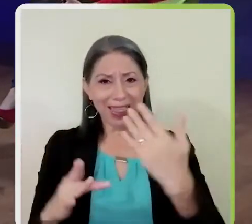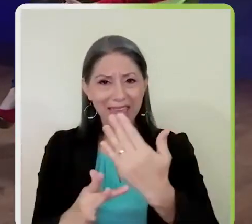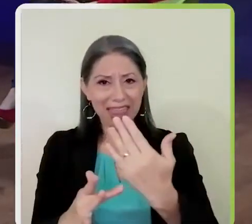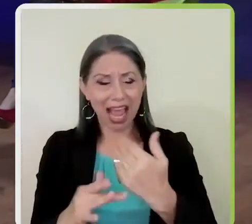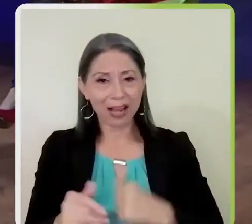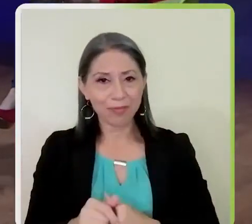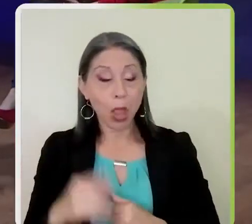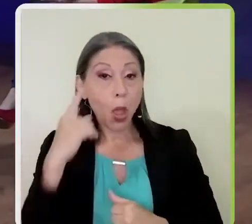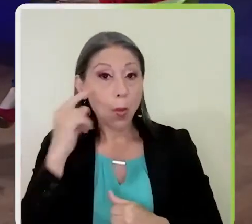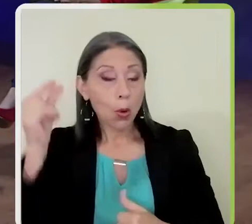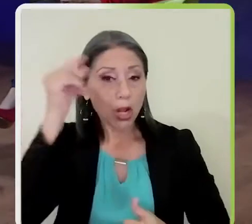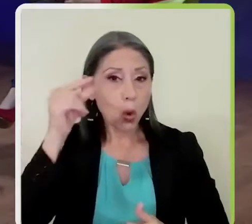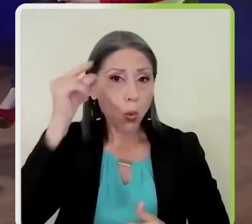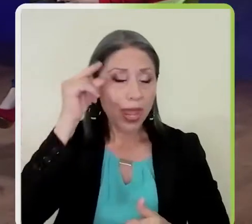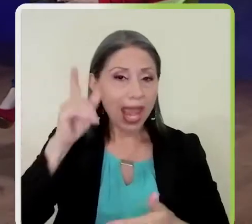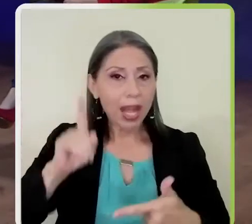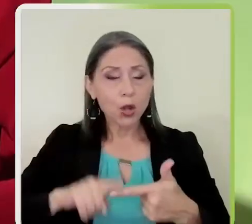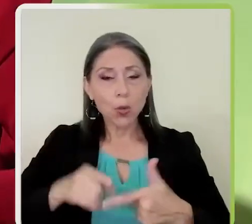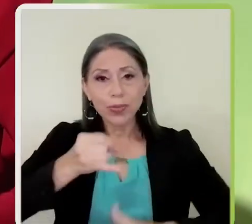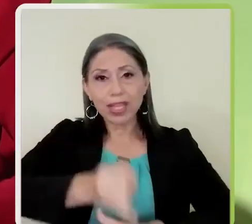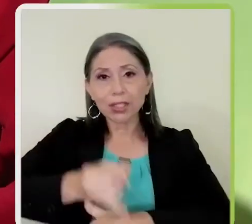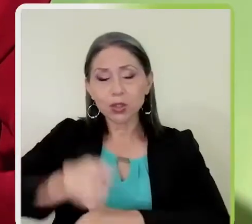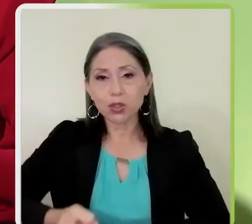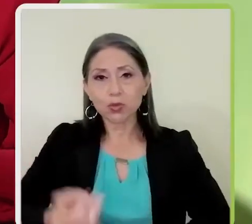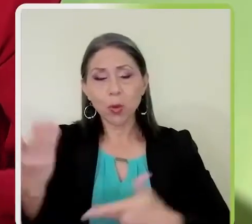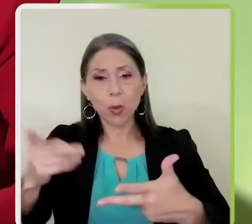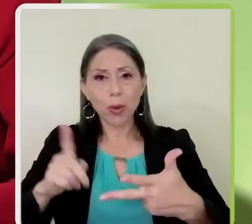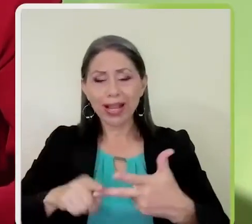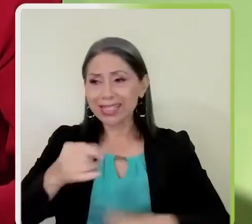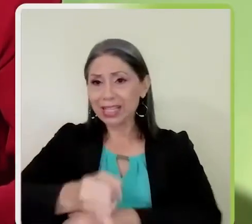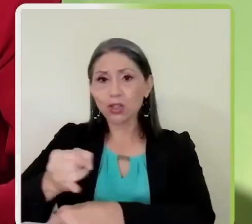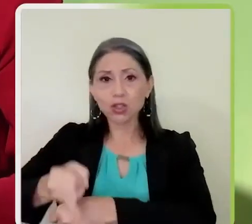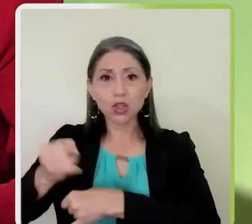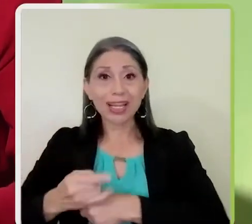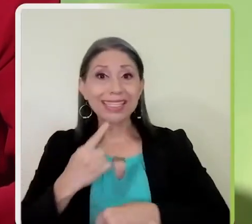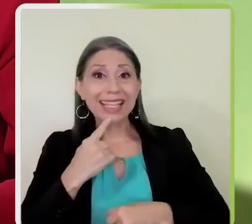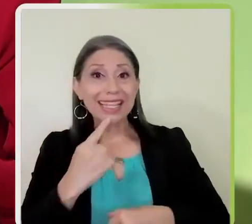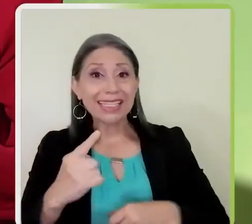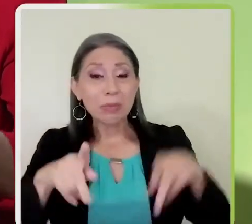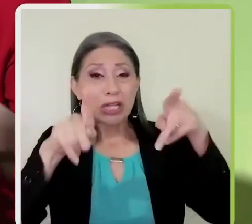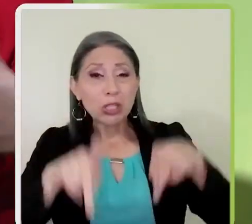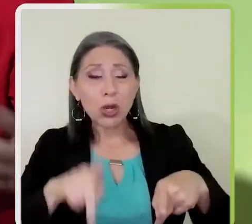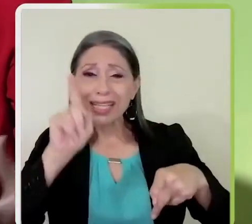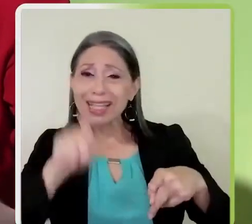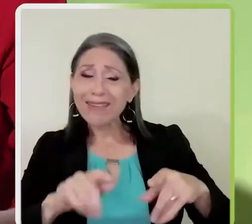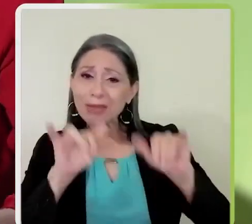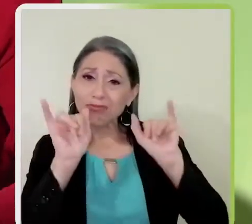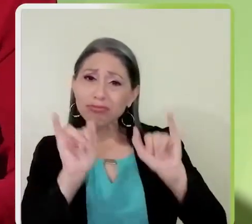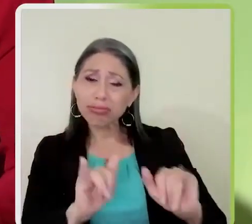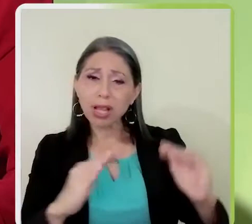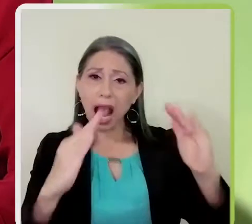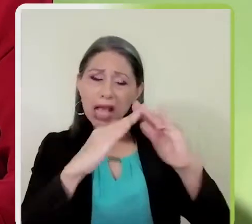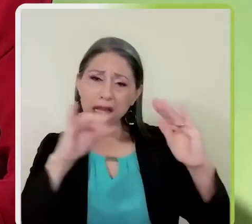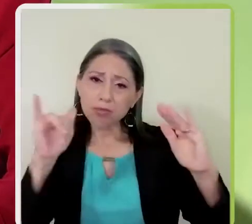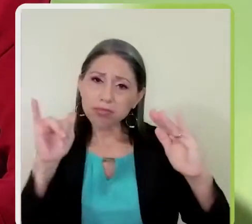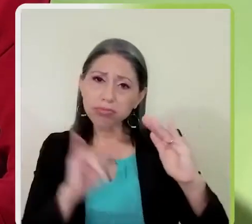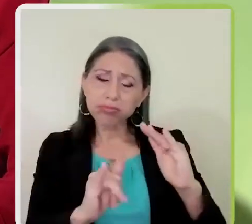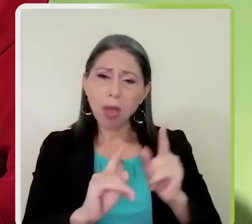del Estado y del gobierno, las instituciones, a que la población se mantenga en casa siempre que pueda, a mantener este distanciamiento